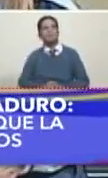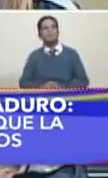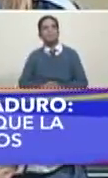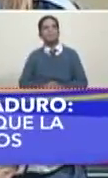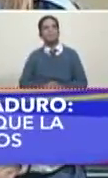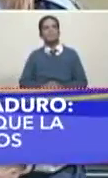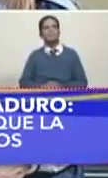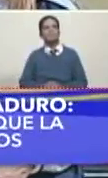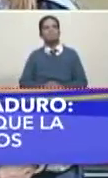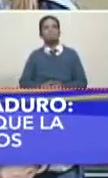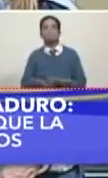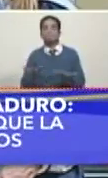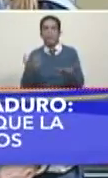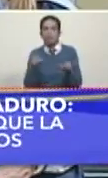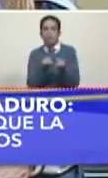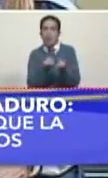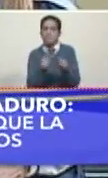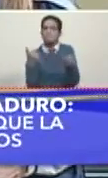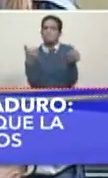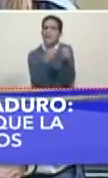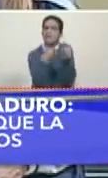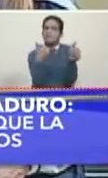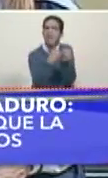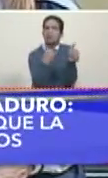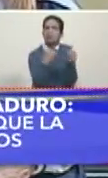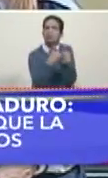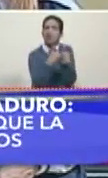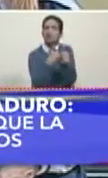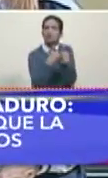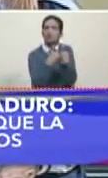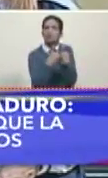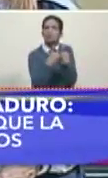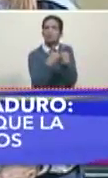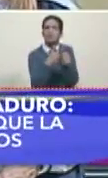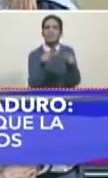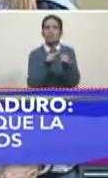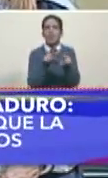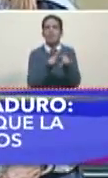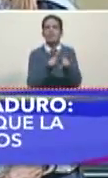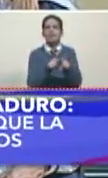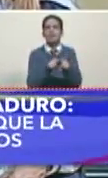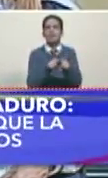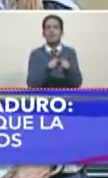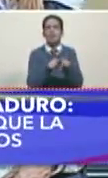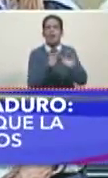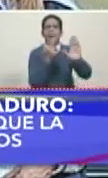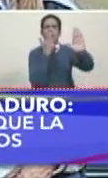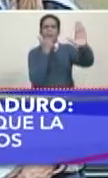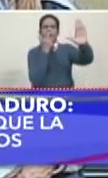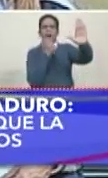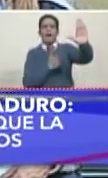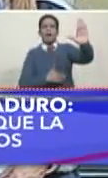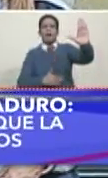Es una persecución parecida a la persecución de los nazis.